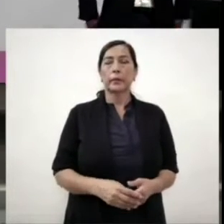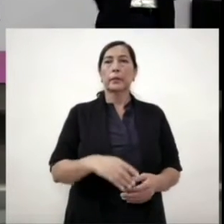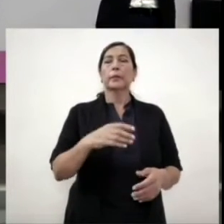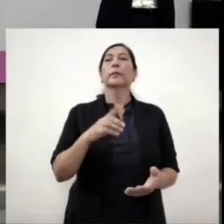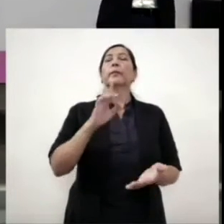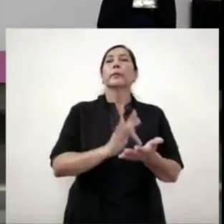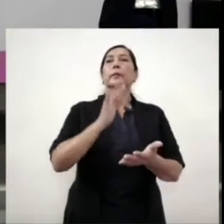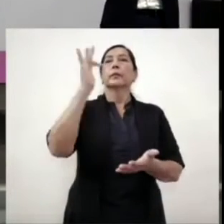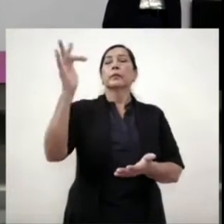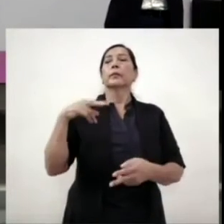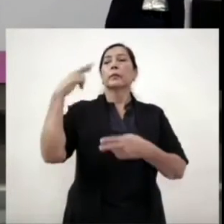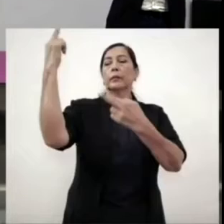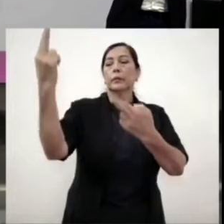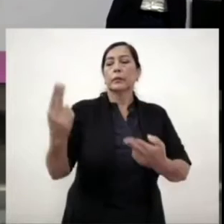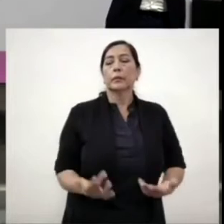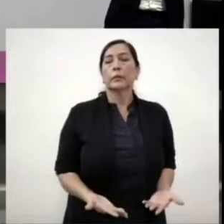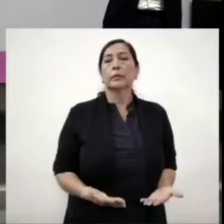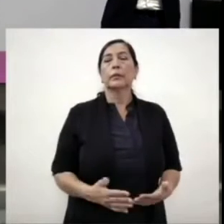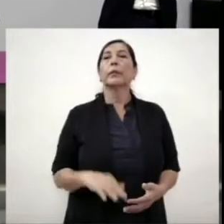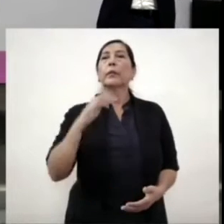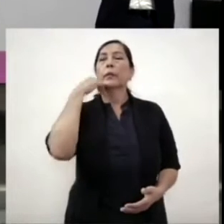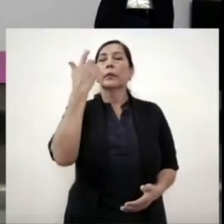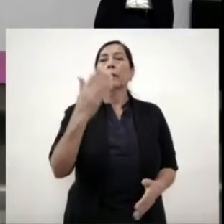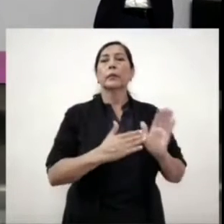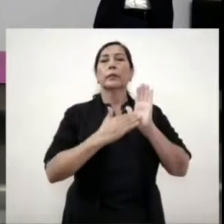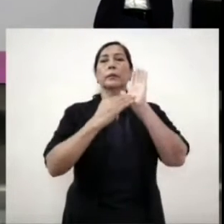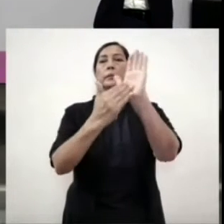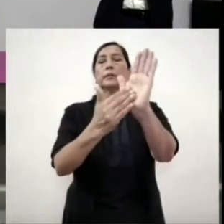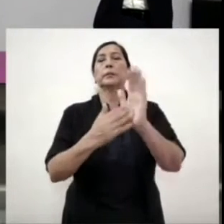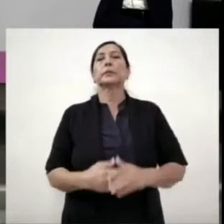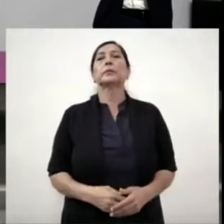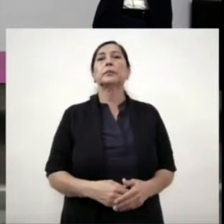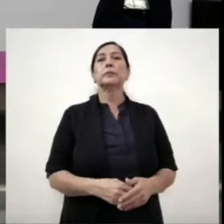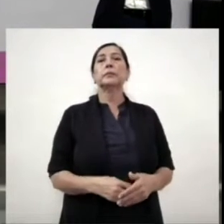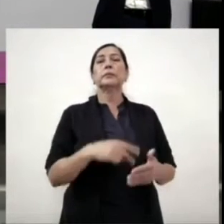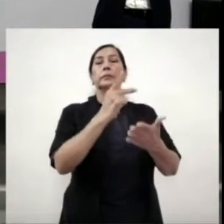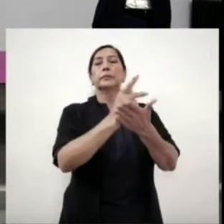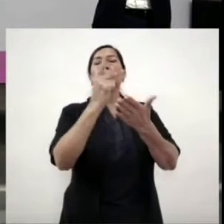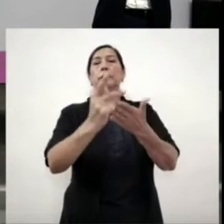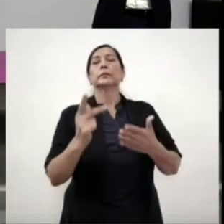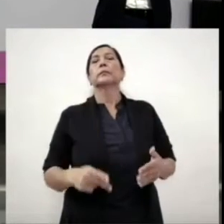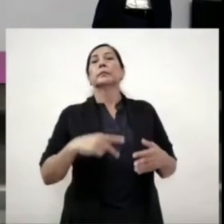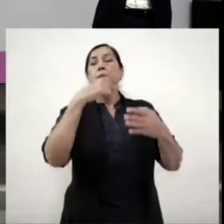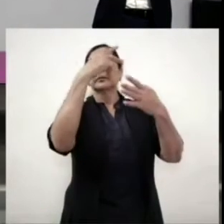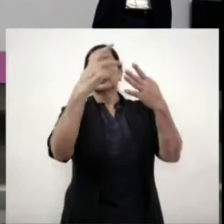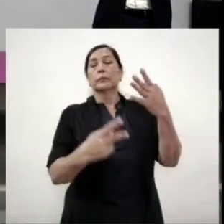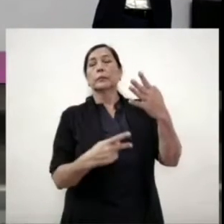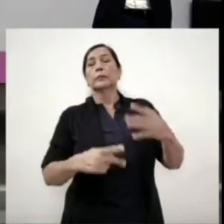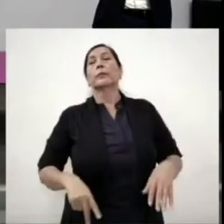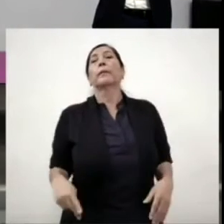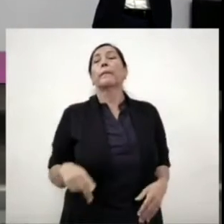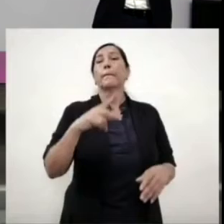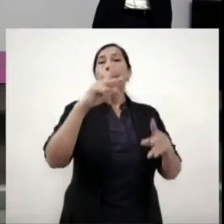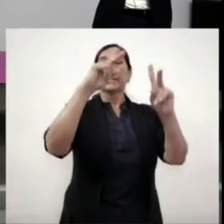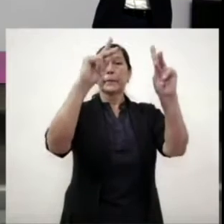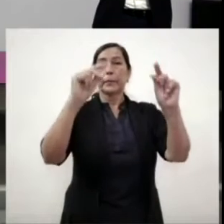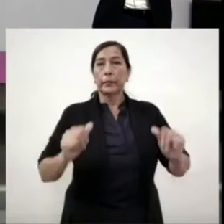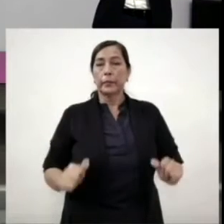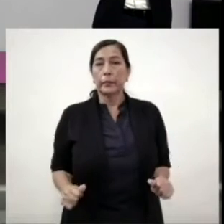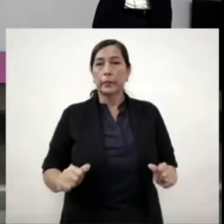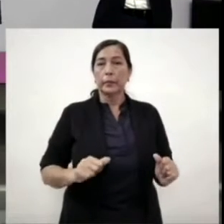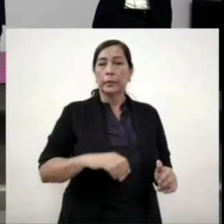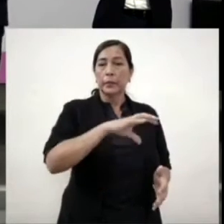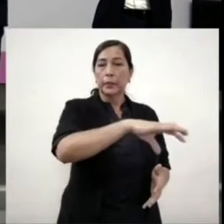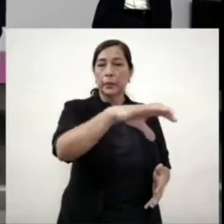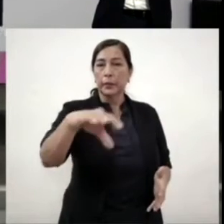su hospitalidad. Queremos presentarles el Plan Integral de Paz para la región Lerma-Chapala, el cual